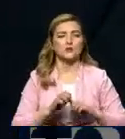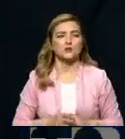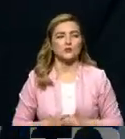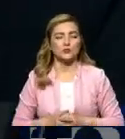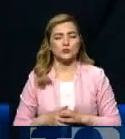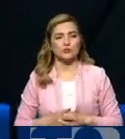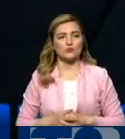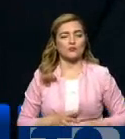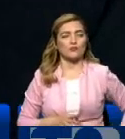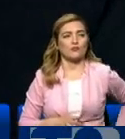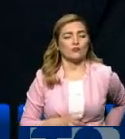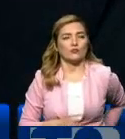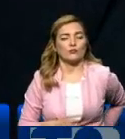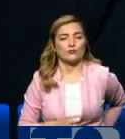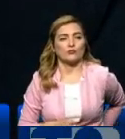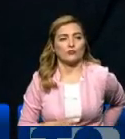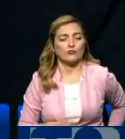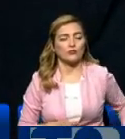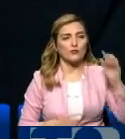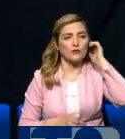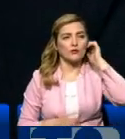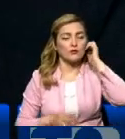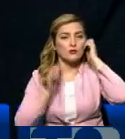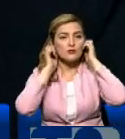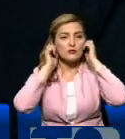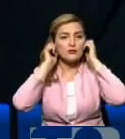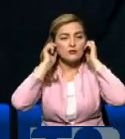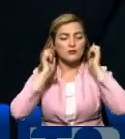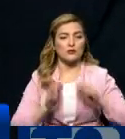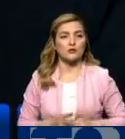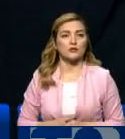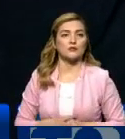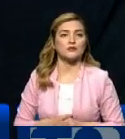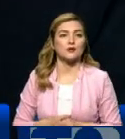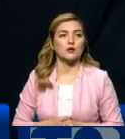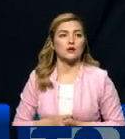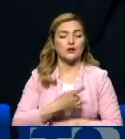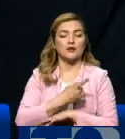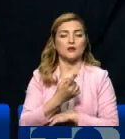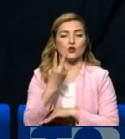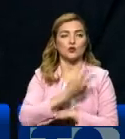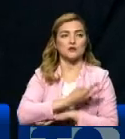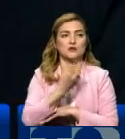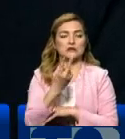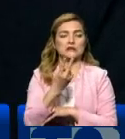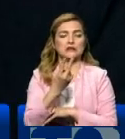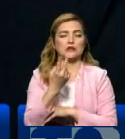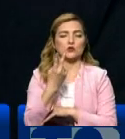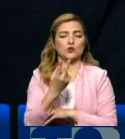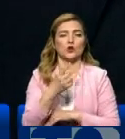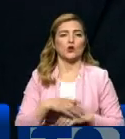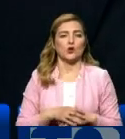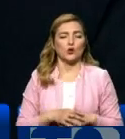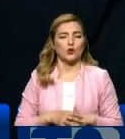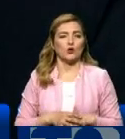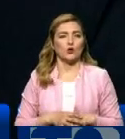días de congestión, lunes y miércoles, martes, jueves y viernes, en cambio, un tráfico